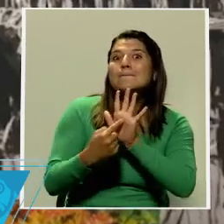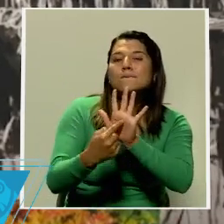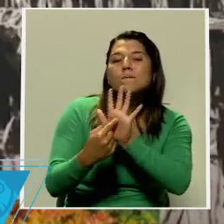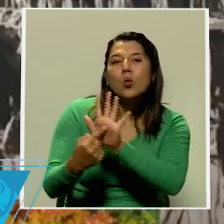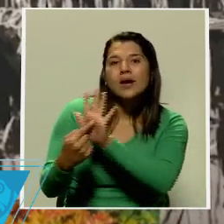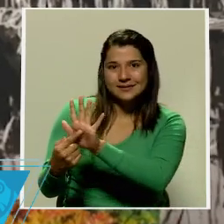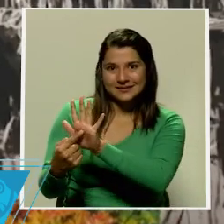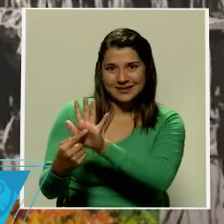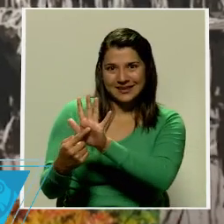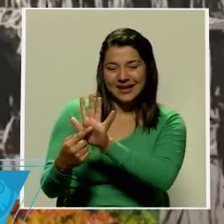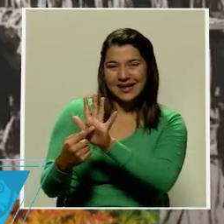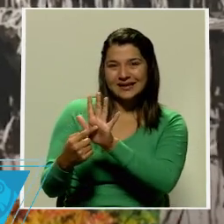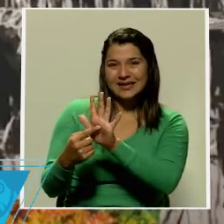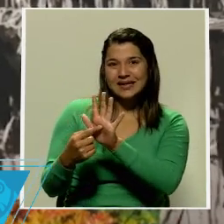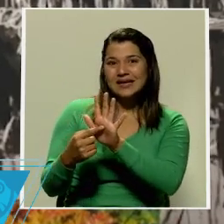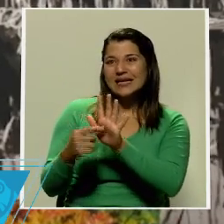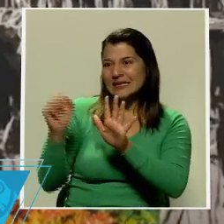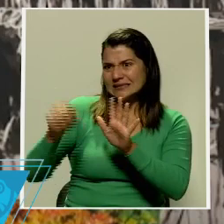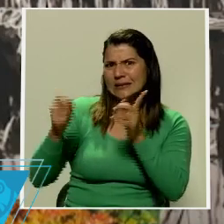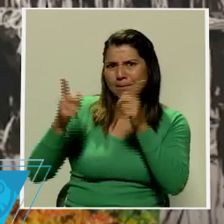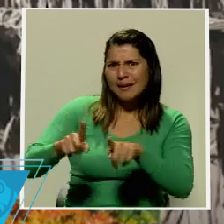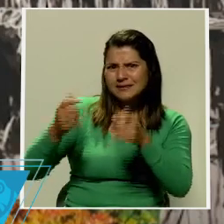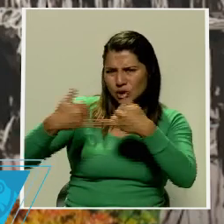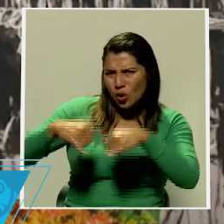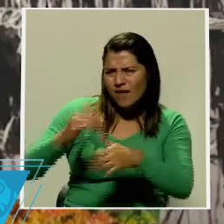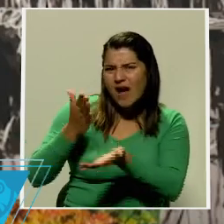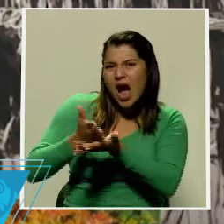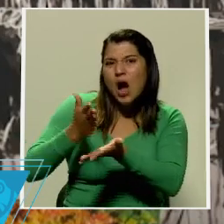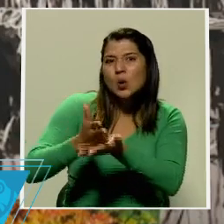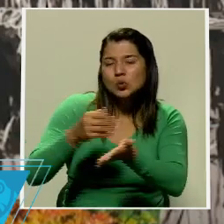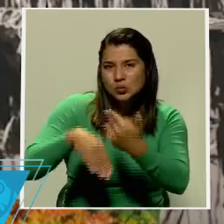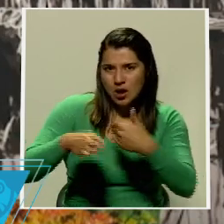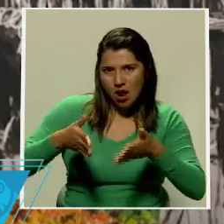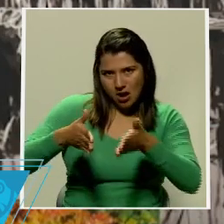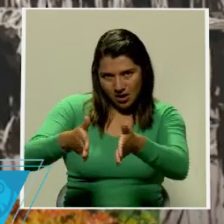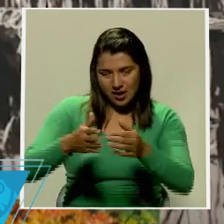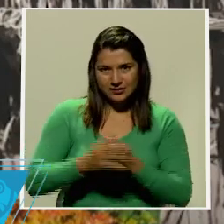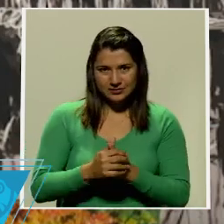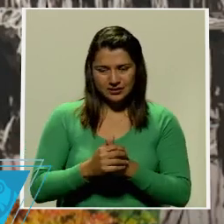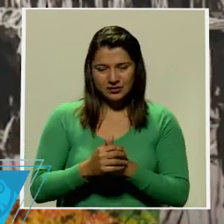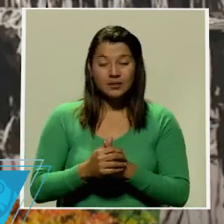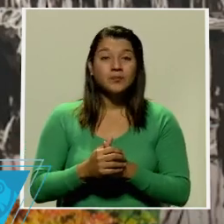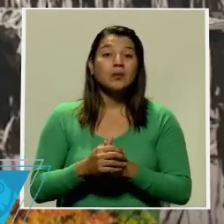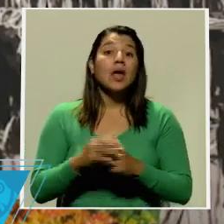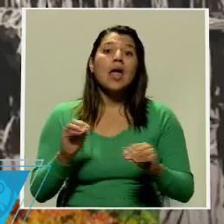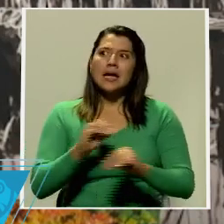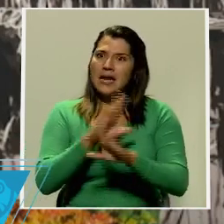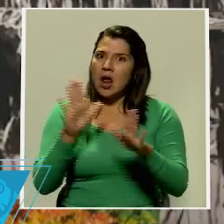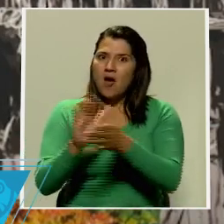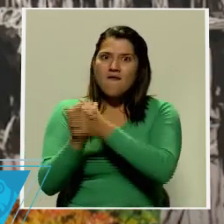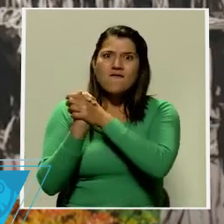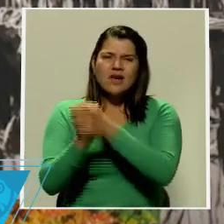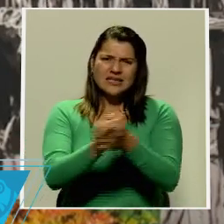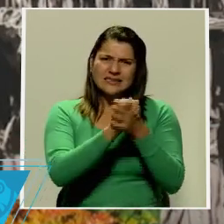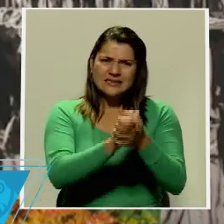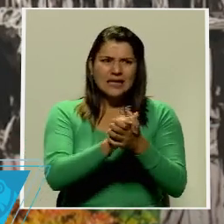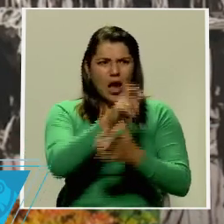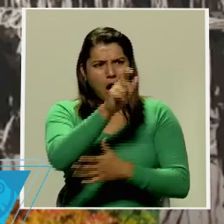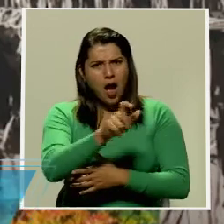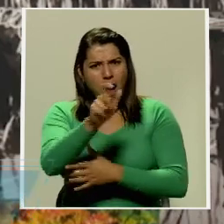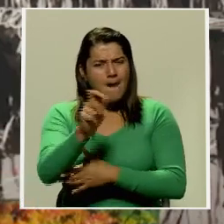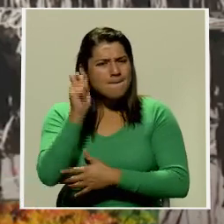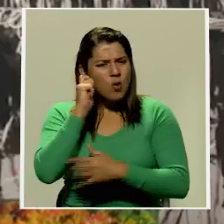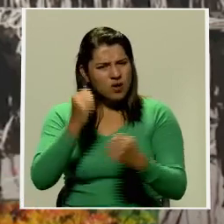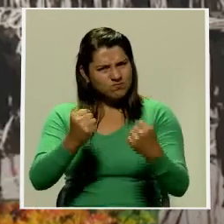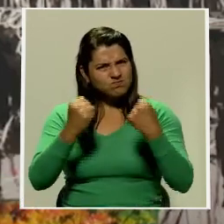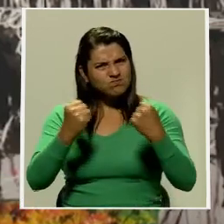viendo que es acoso callejero, ¿verdad? Y que lo pueden estar detectando. Obviamente que felicitar a todas estas mujeres que han sido tan